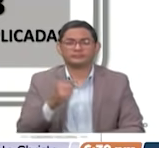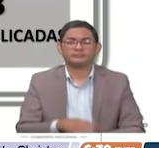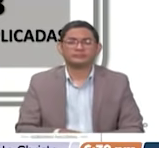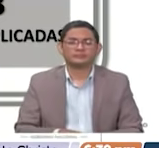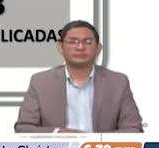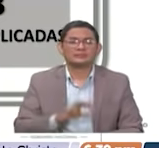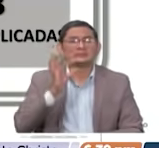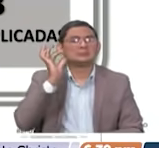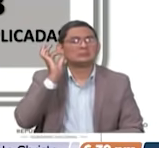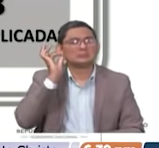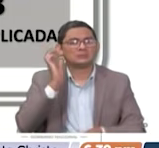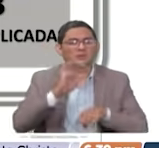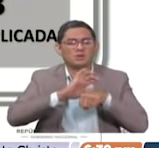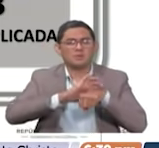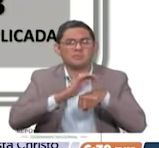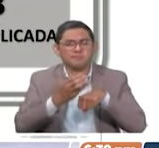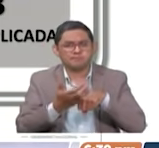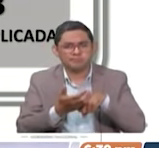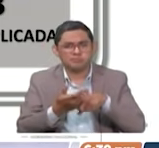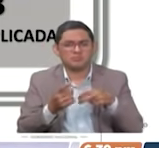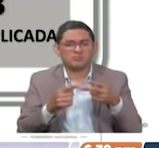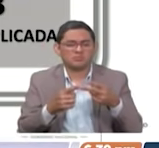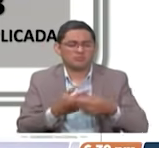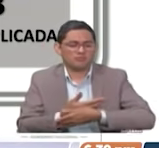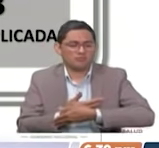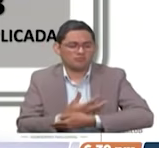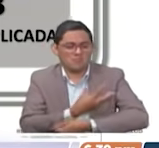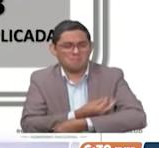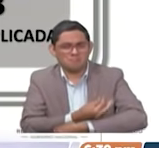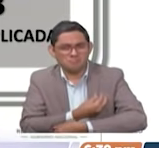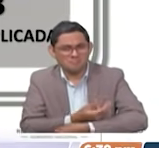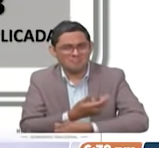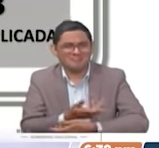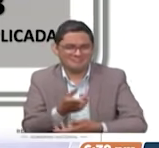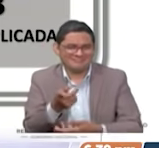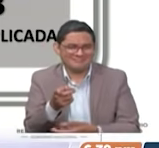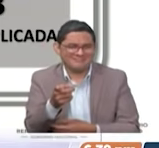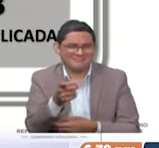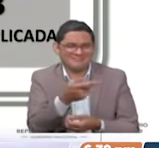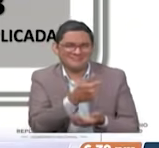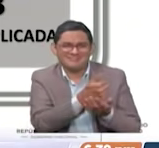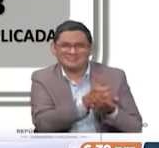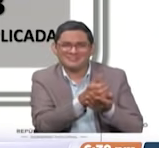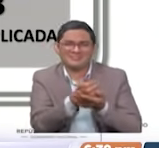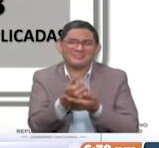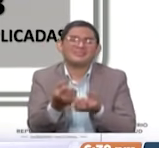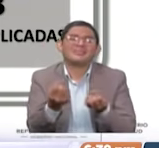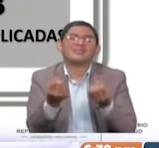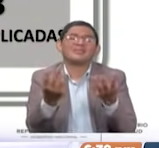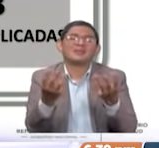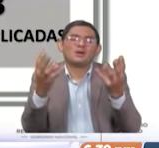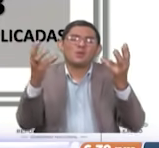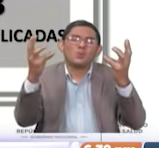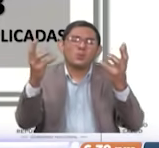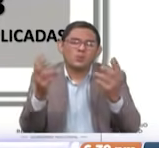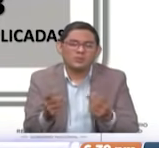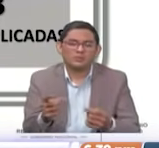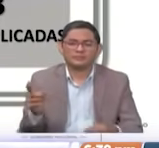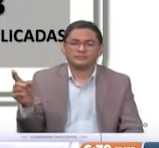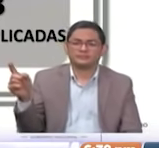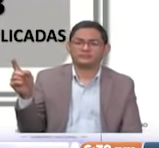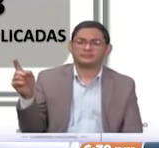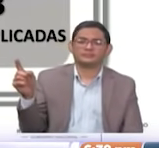dosis aplicadas a embarazadas puérperas y madres lactantes tenemos 54 mil